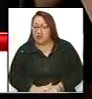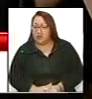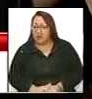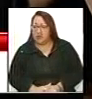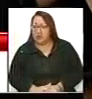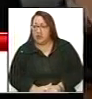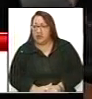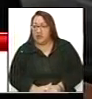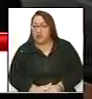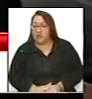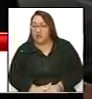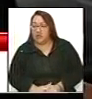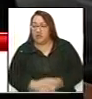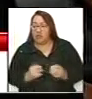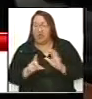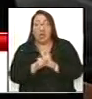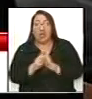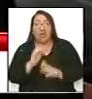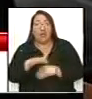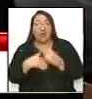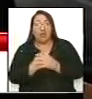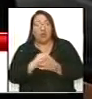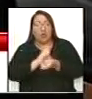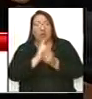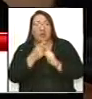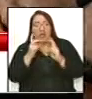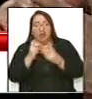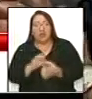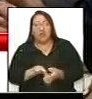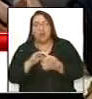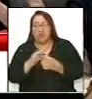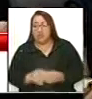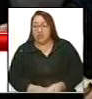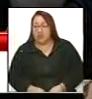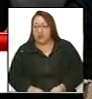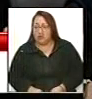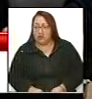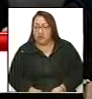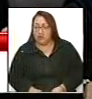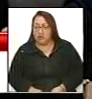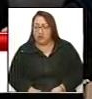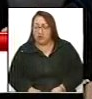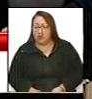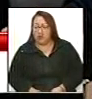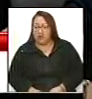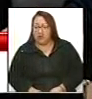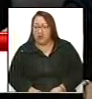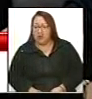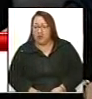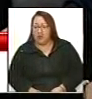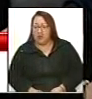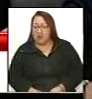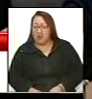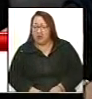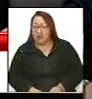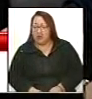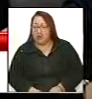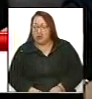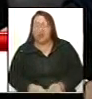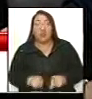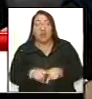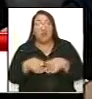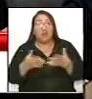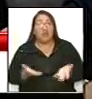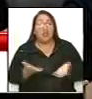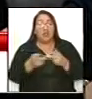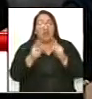todos, no para cambiar un caso particular en especial. Y también